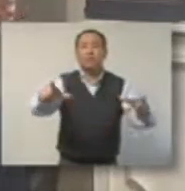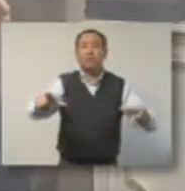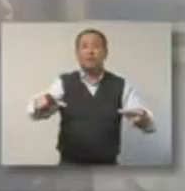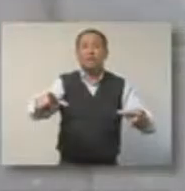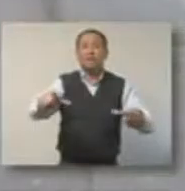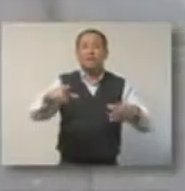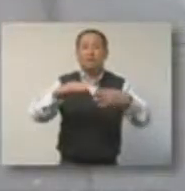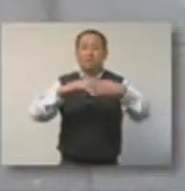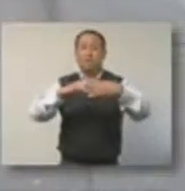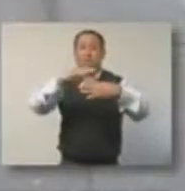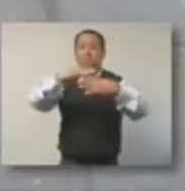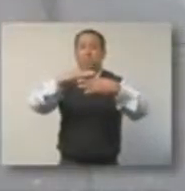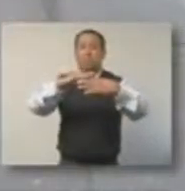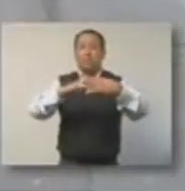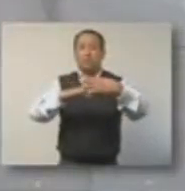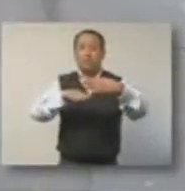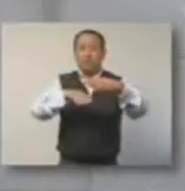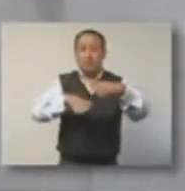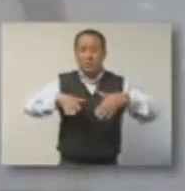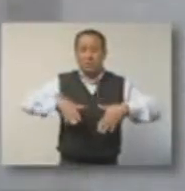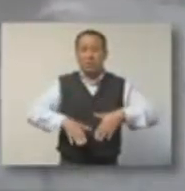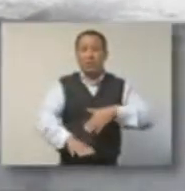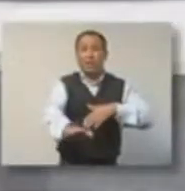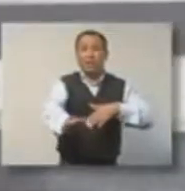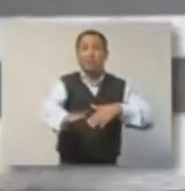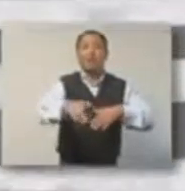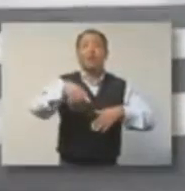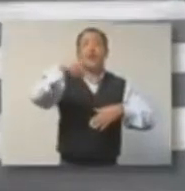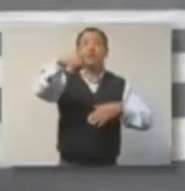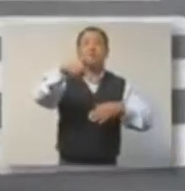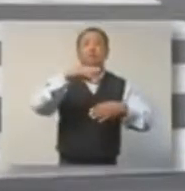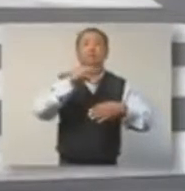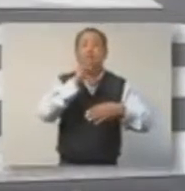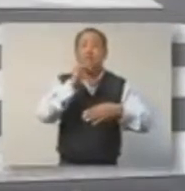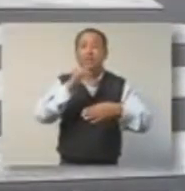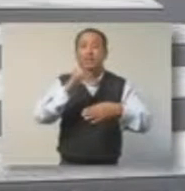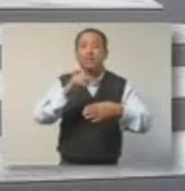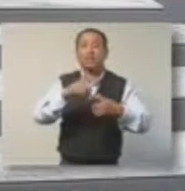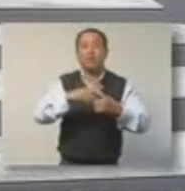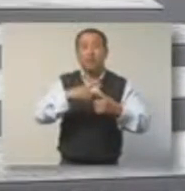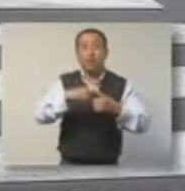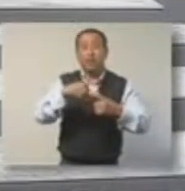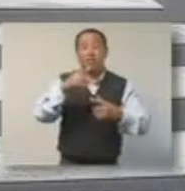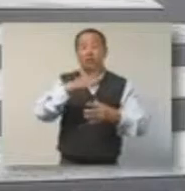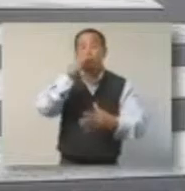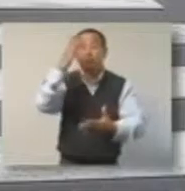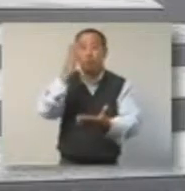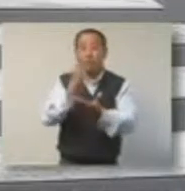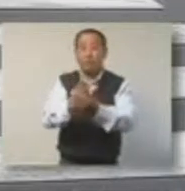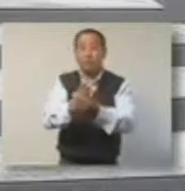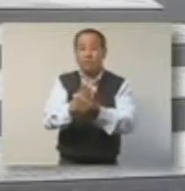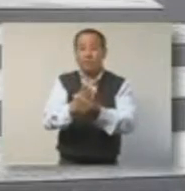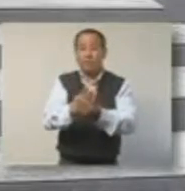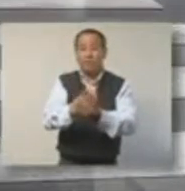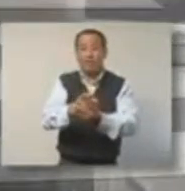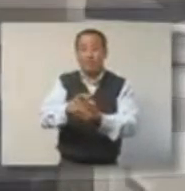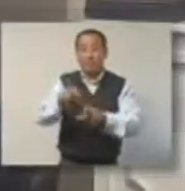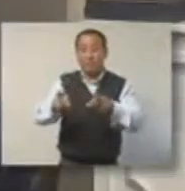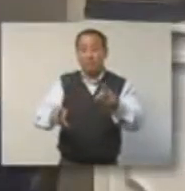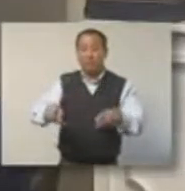esquina donde hay una rampa y miras a la siguiente esquina donde vas a cruzar y ya no existe rampa ahí. Entonces vas a tener